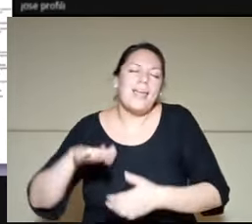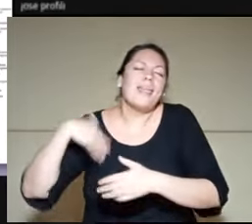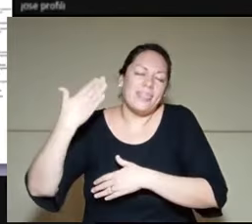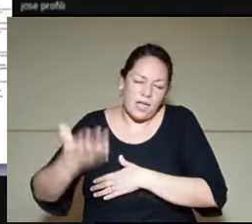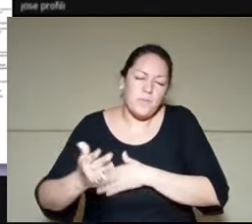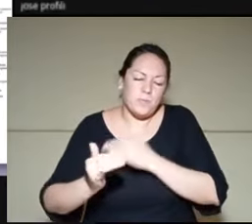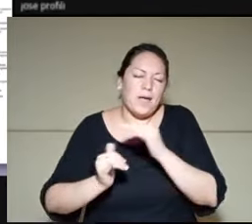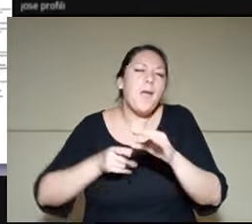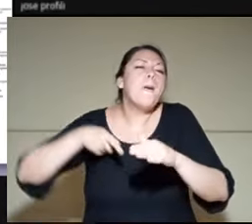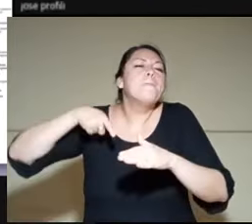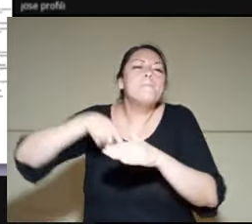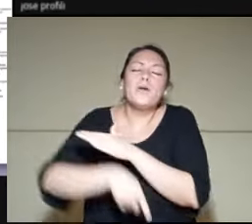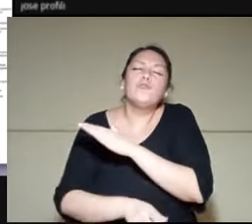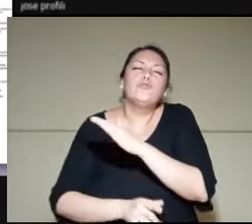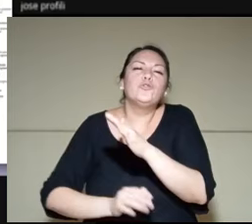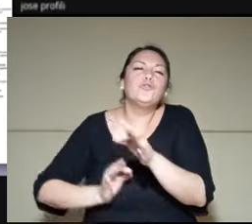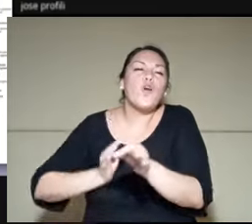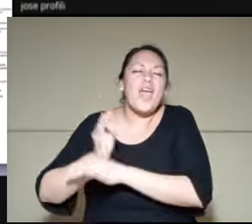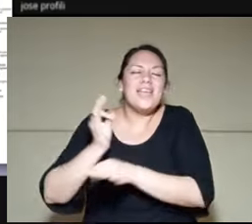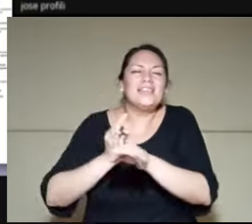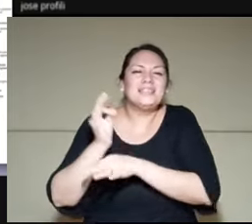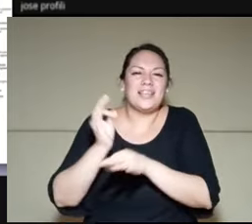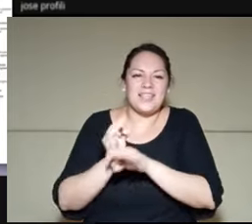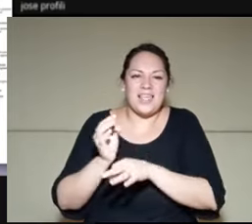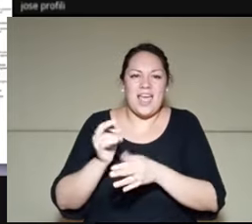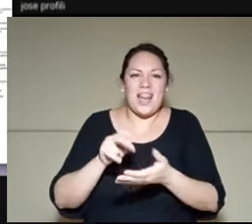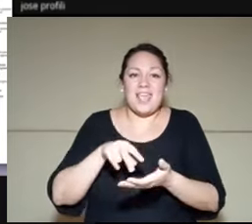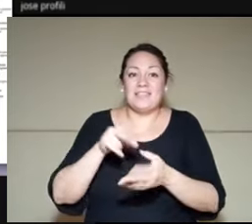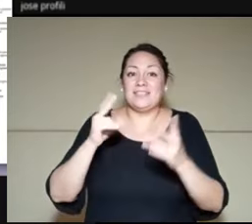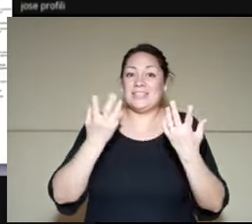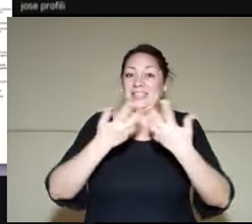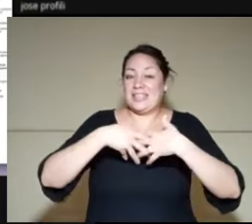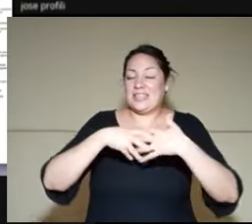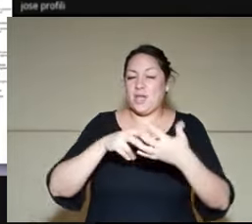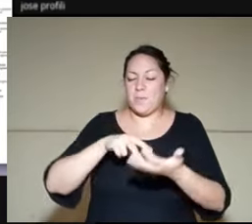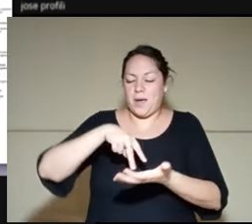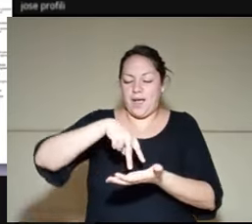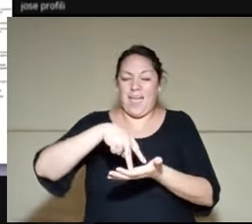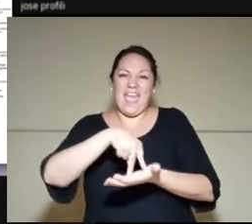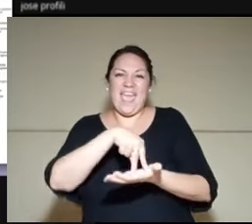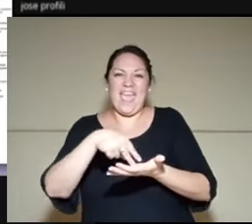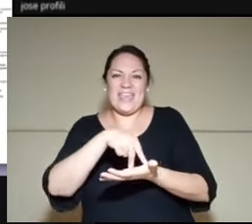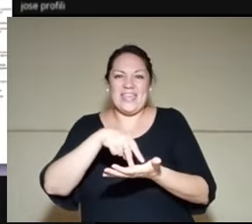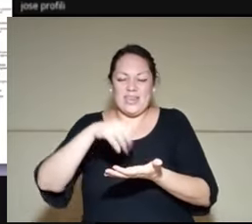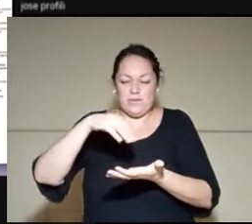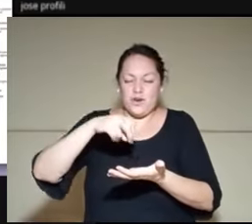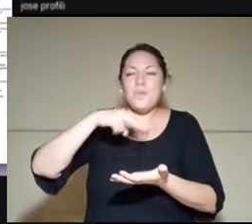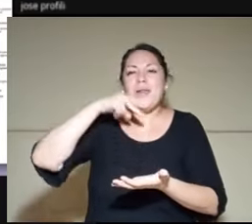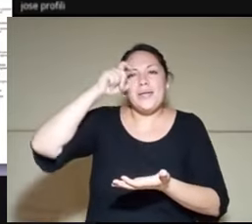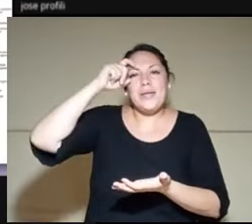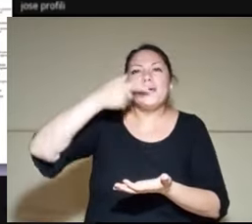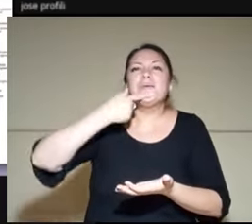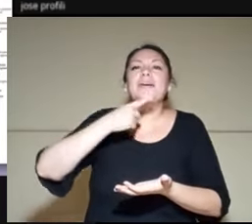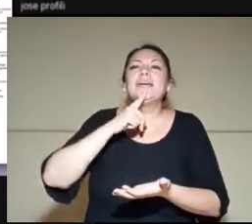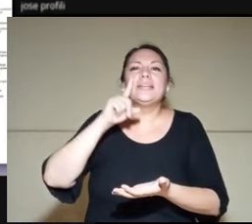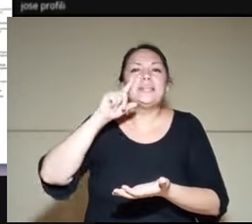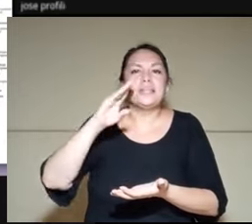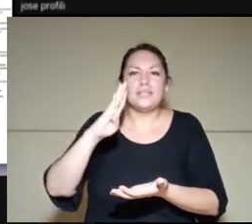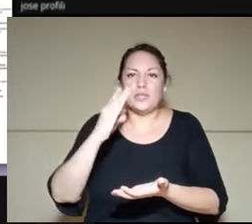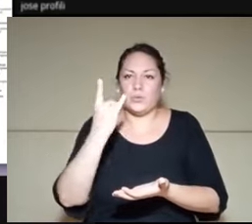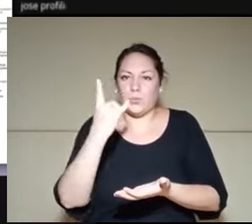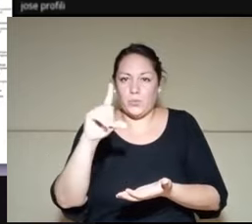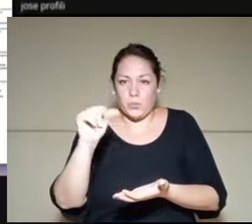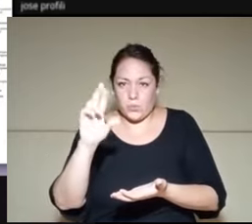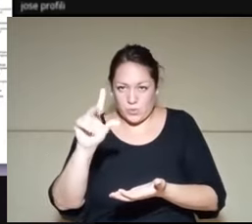Claro, por eso ya vamos a ver cuando veamos el sistema vestibular, que es el sistema del equilibrio, porque el nervio